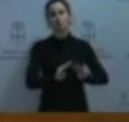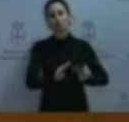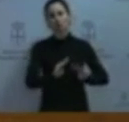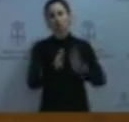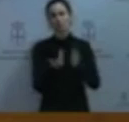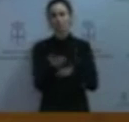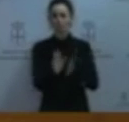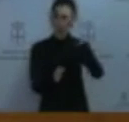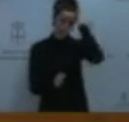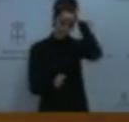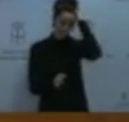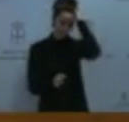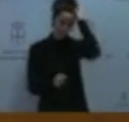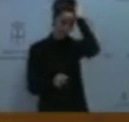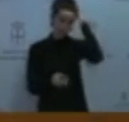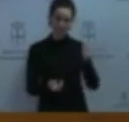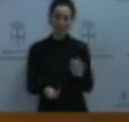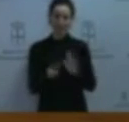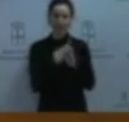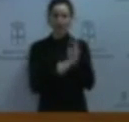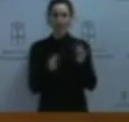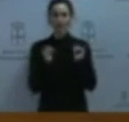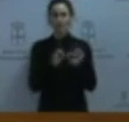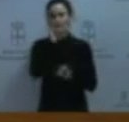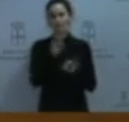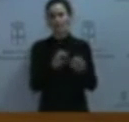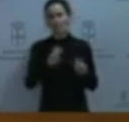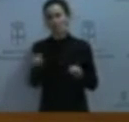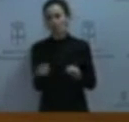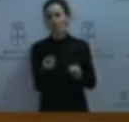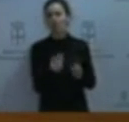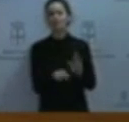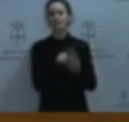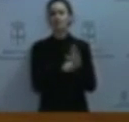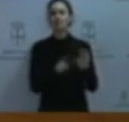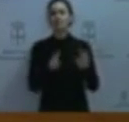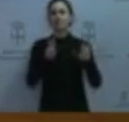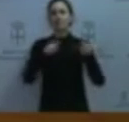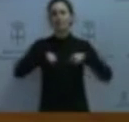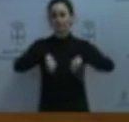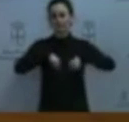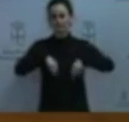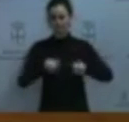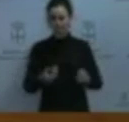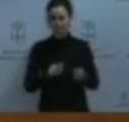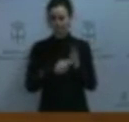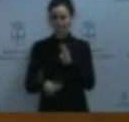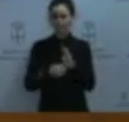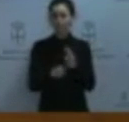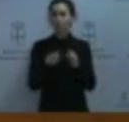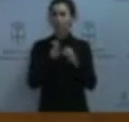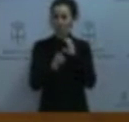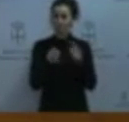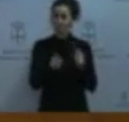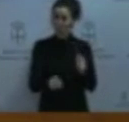moción. Se incluyen también otras medidas que también habían aportado, como el tema de las comunicaciones tecnológicas, que